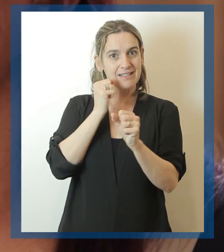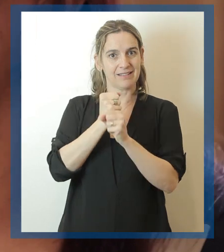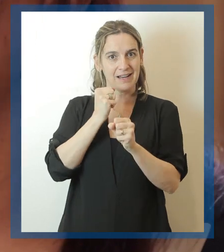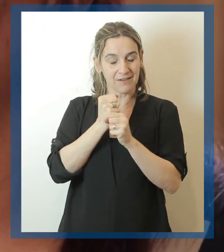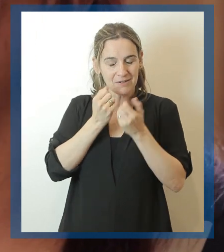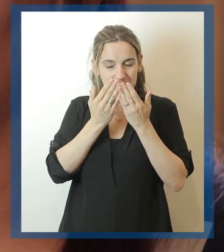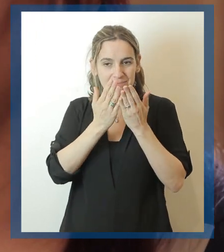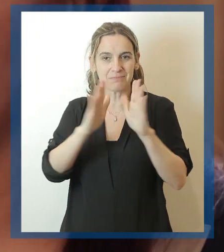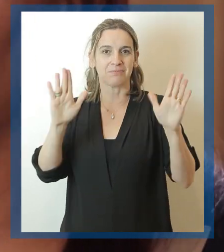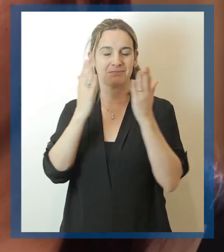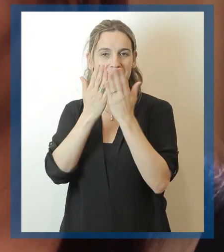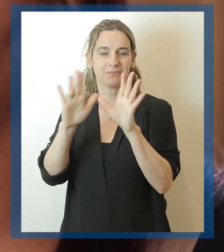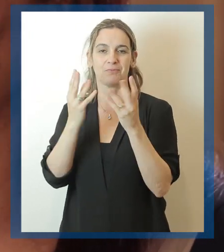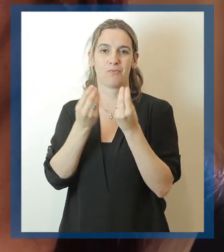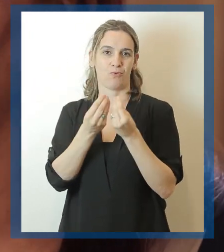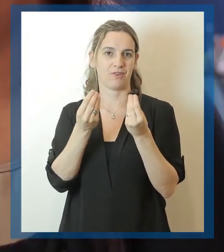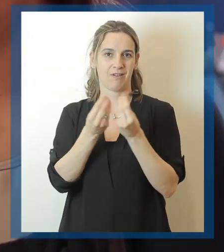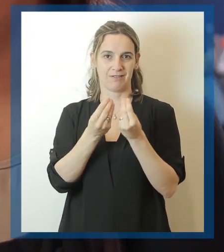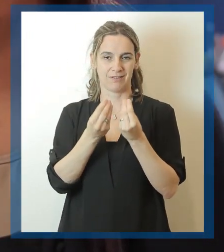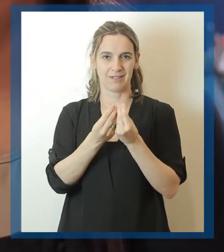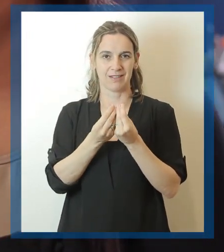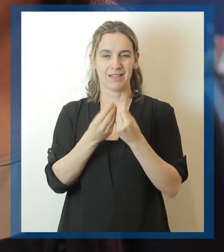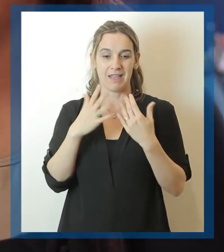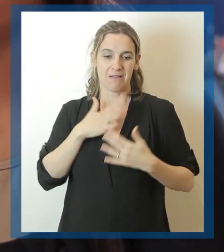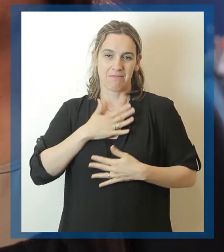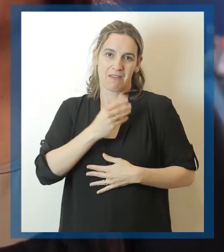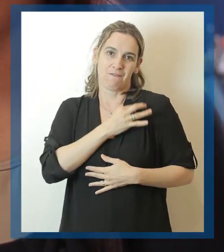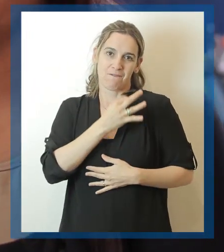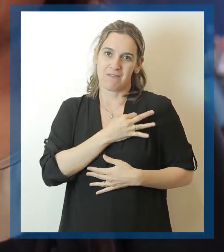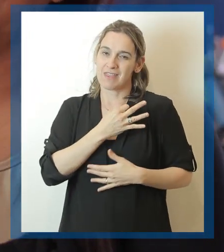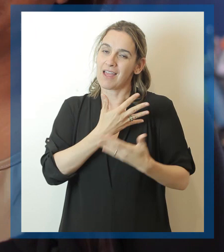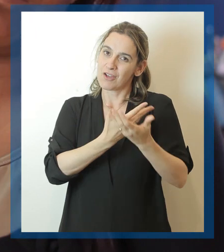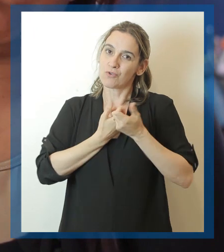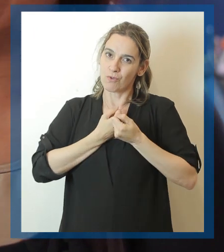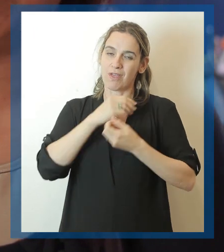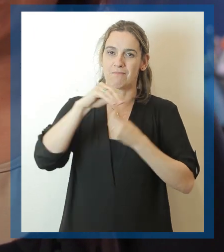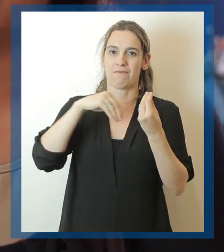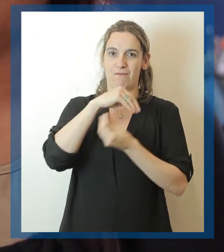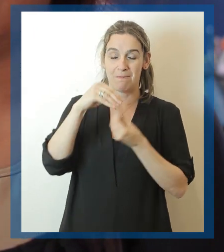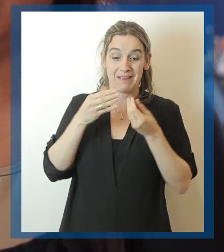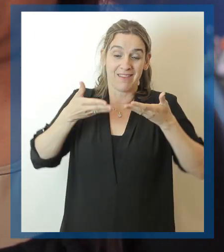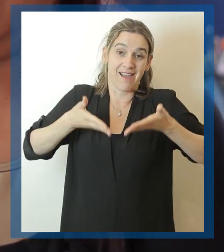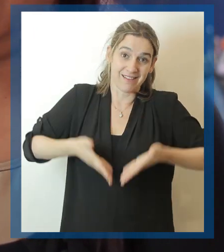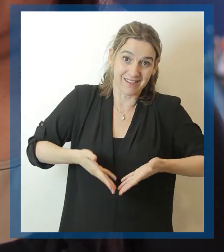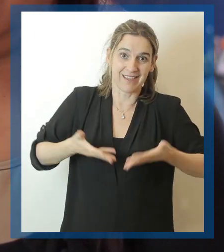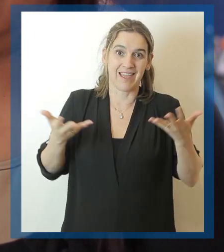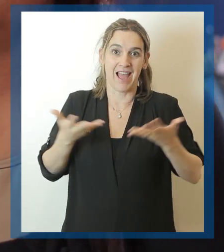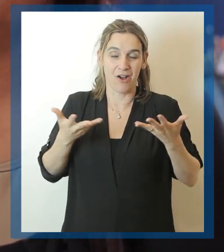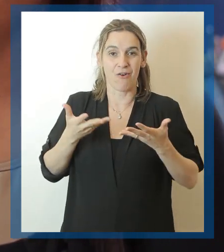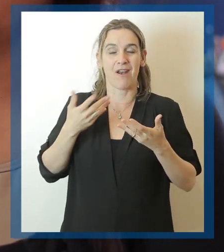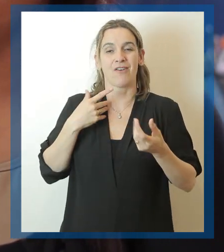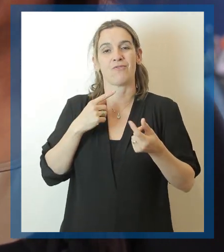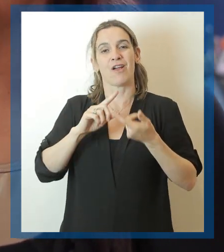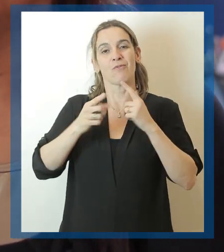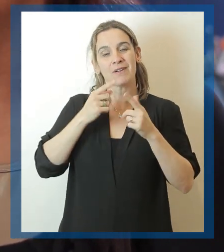para mí porque nunca había trabajado. Ese trabajo que agarré me abrió muchas puertas en